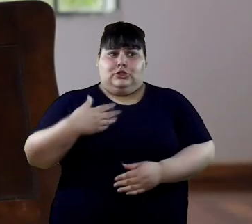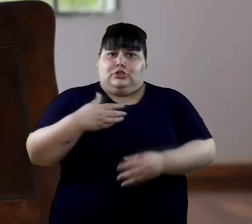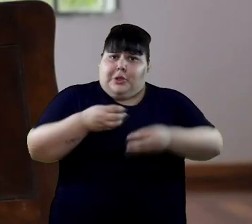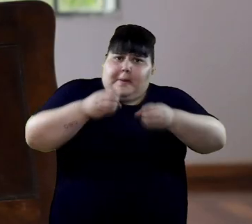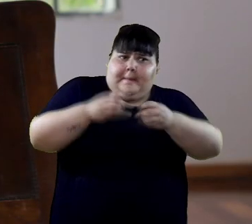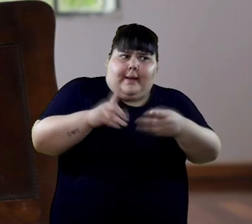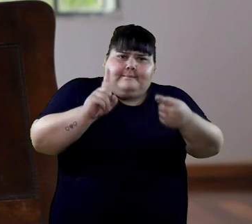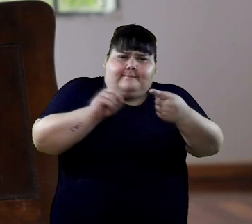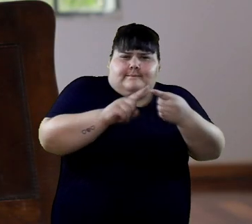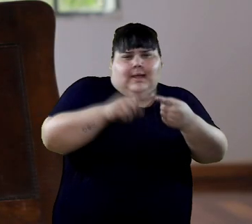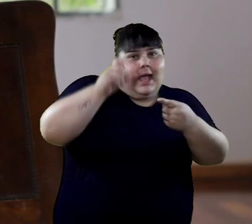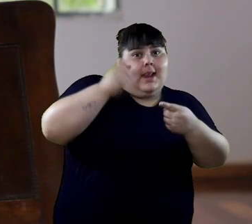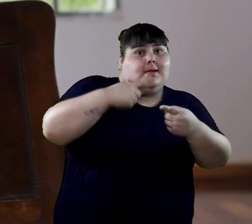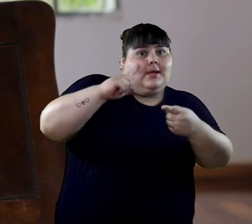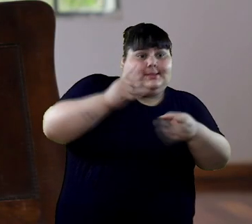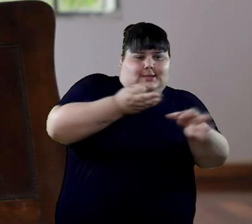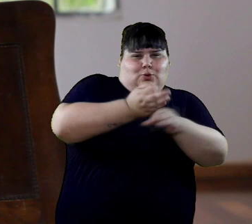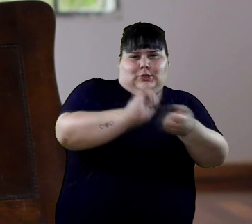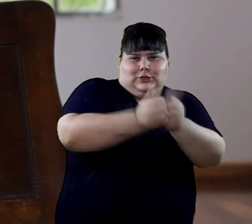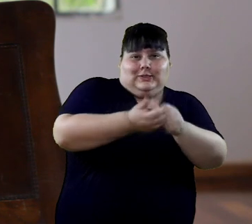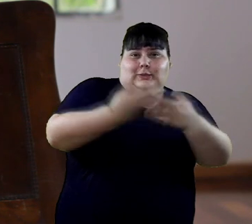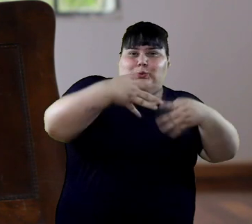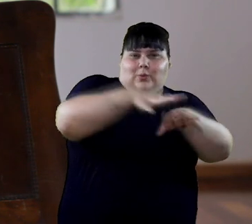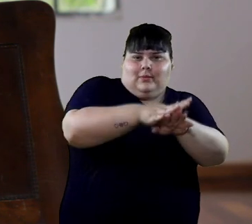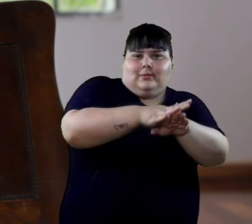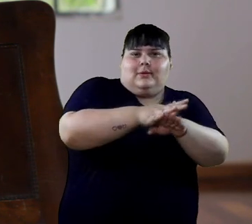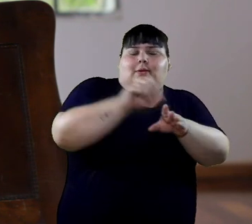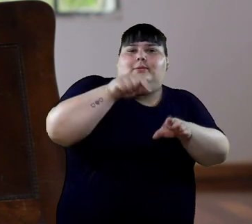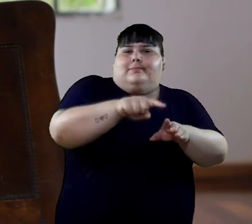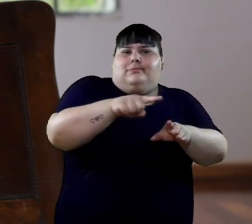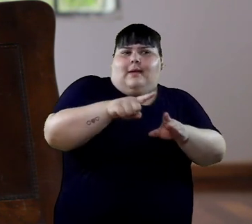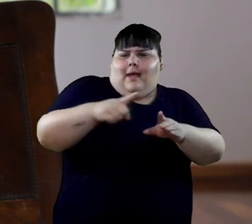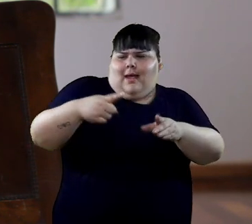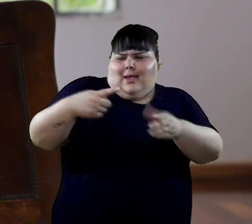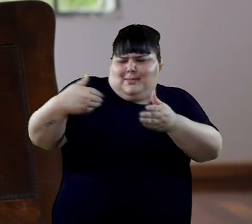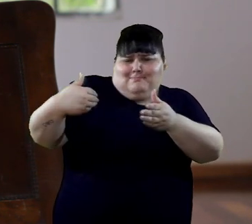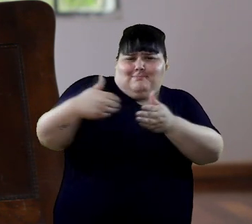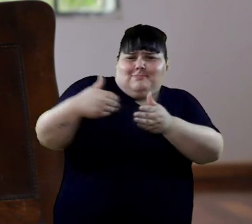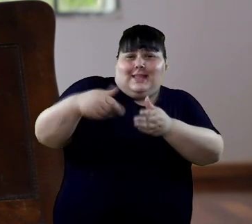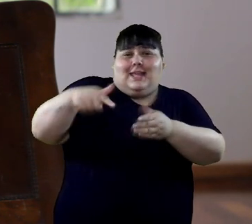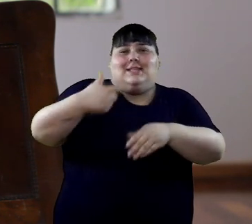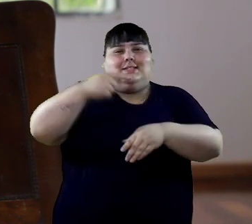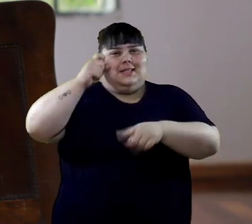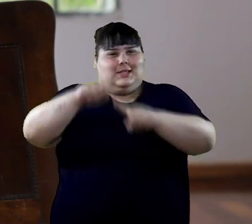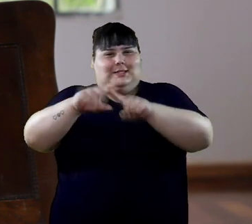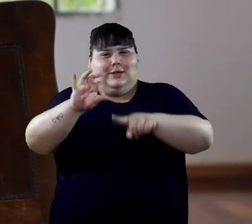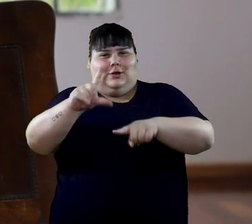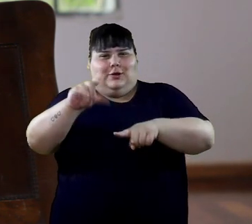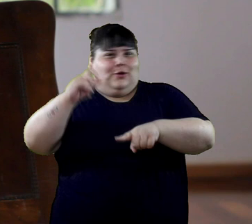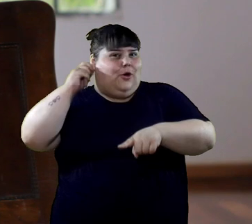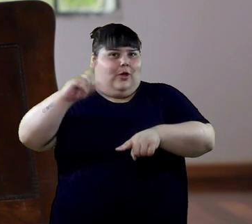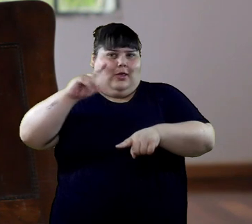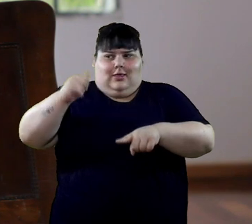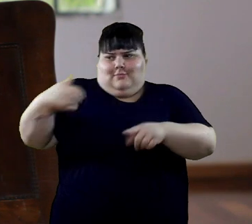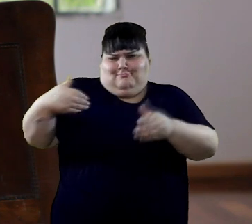A partir de aproximarme a la ESI, que está ahí, ahí nomás de cerquita de la sexología,